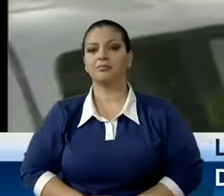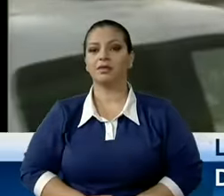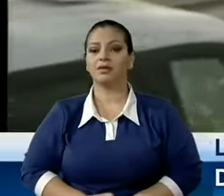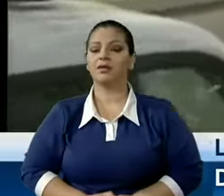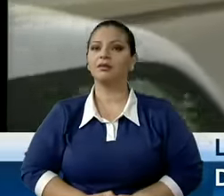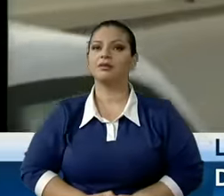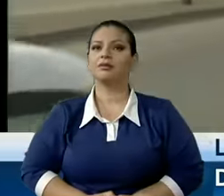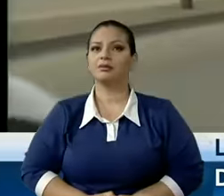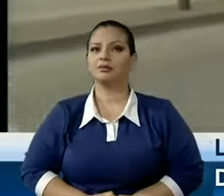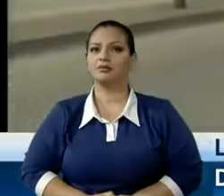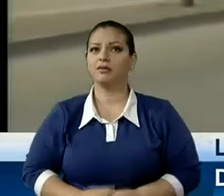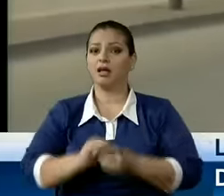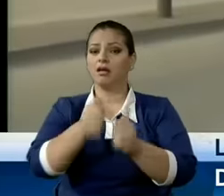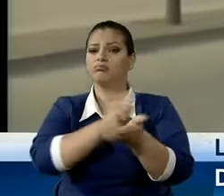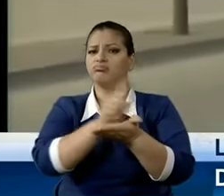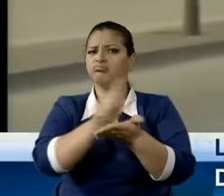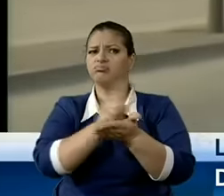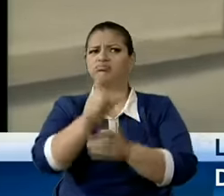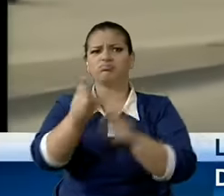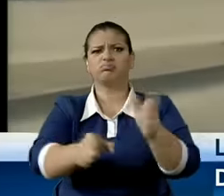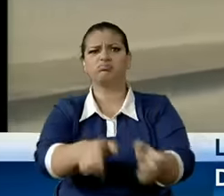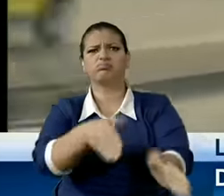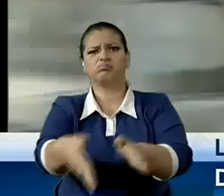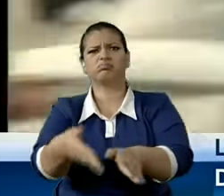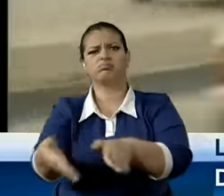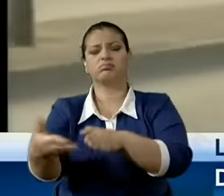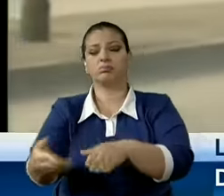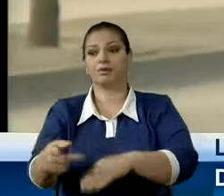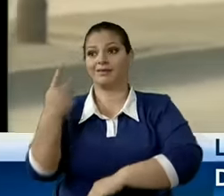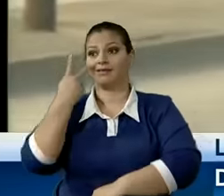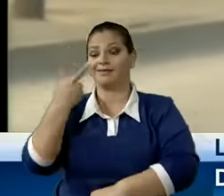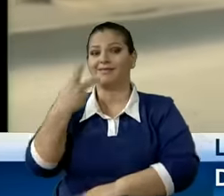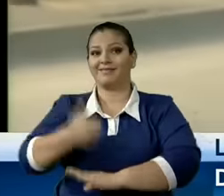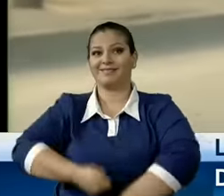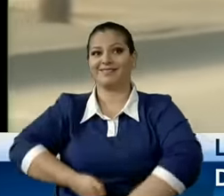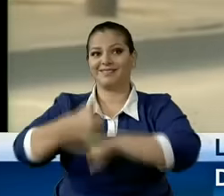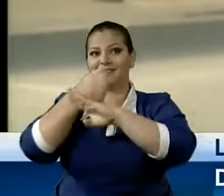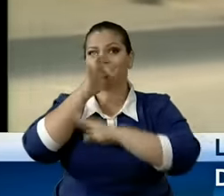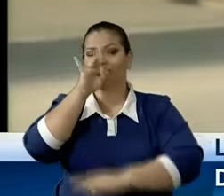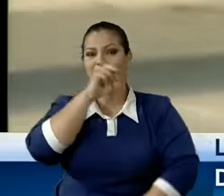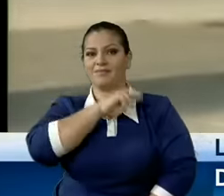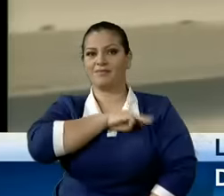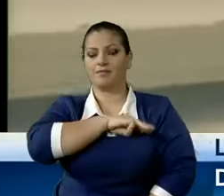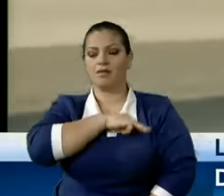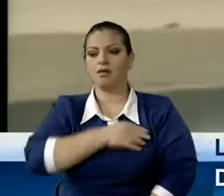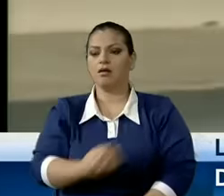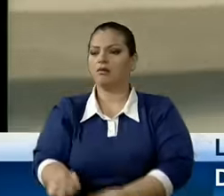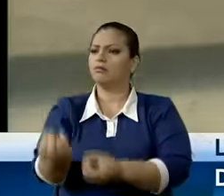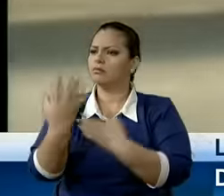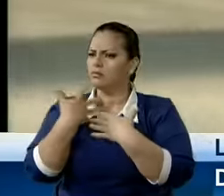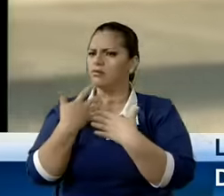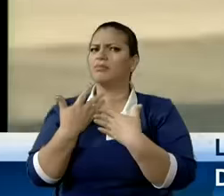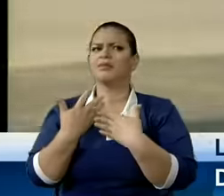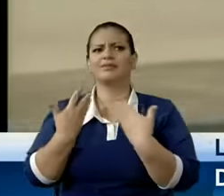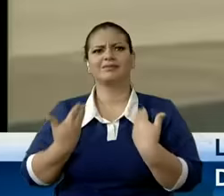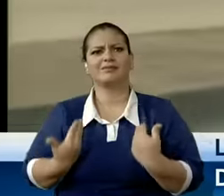Aquí estamos precisamente con funcionarios de la ATM quienes nos han manifestado esa cifra de 2 a 3